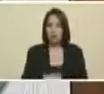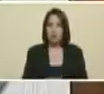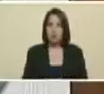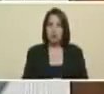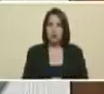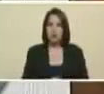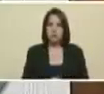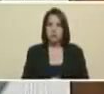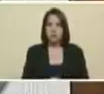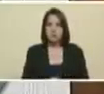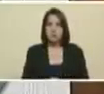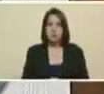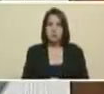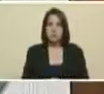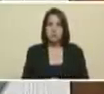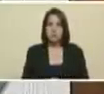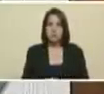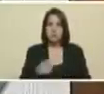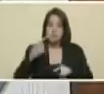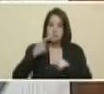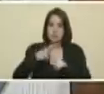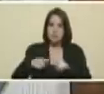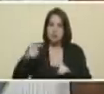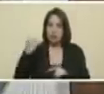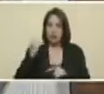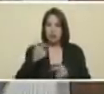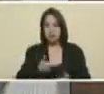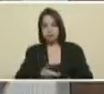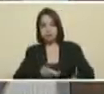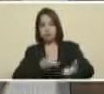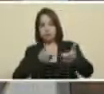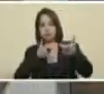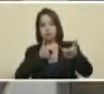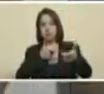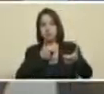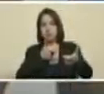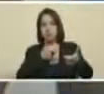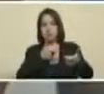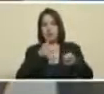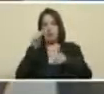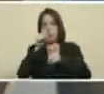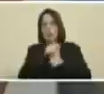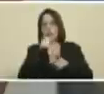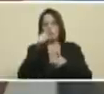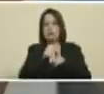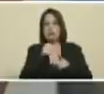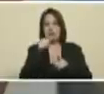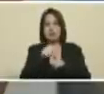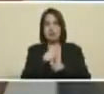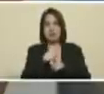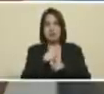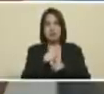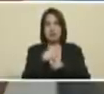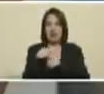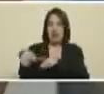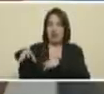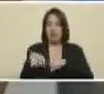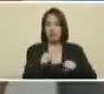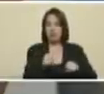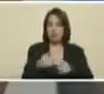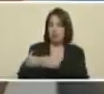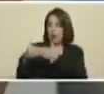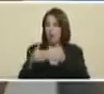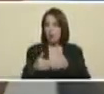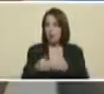Por un lado tenía un fusil para combatir rebelde contra la dominación imperialista de nuestro